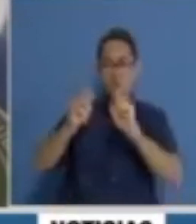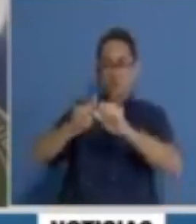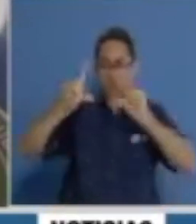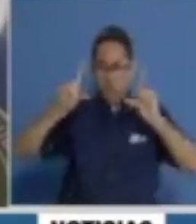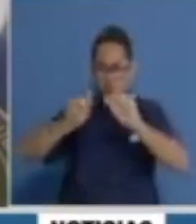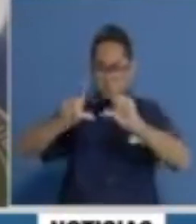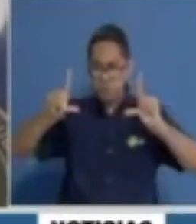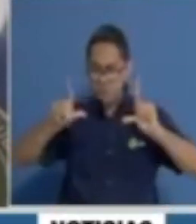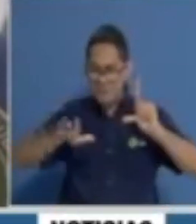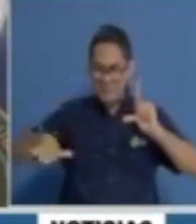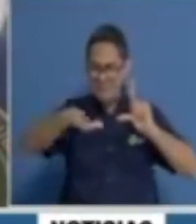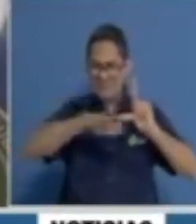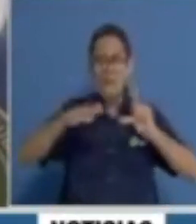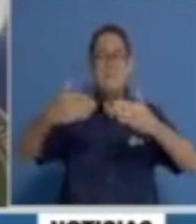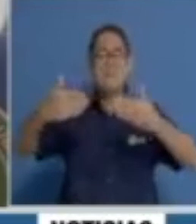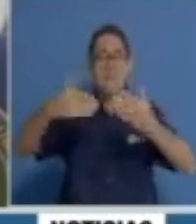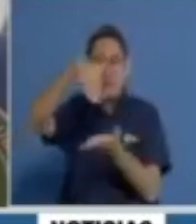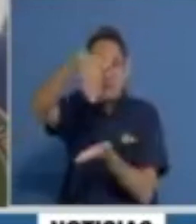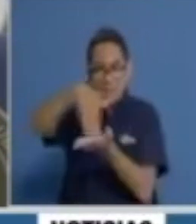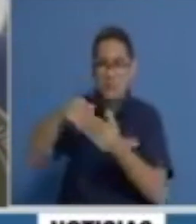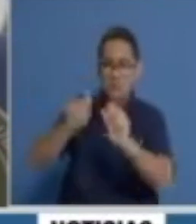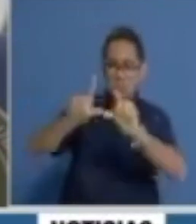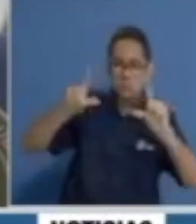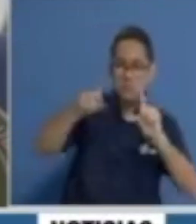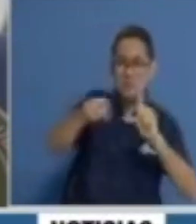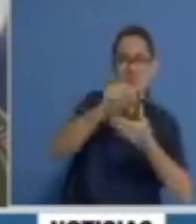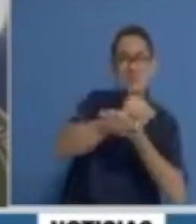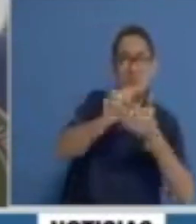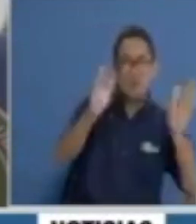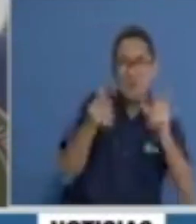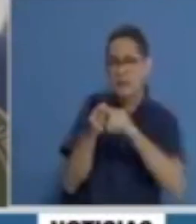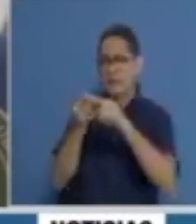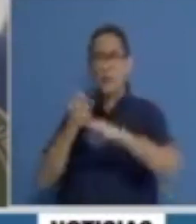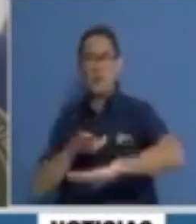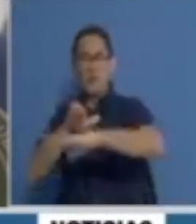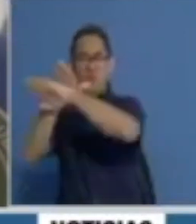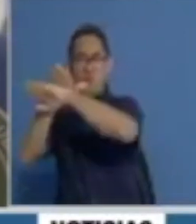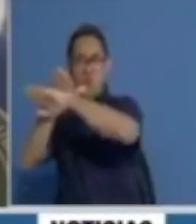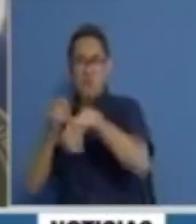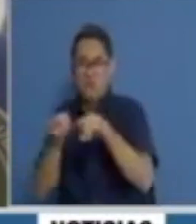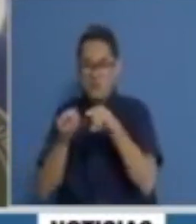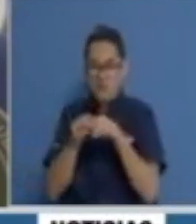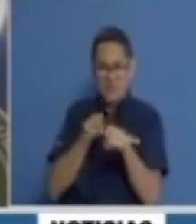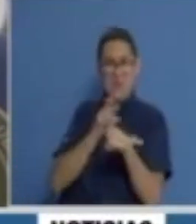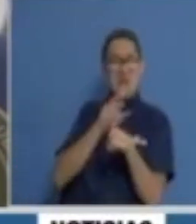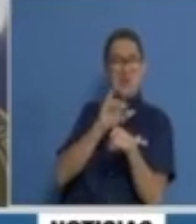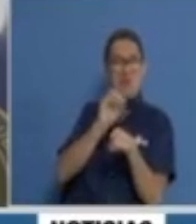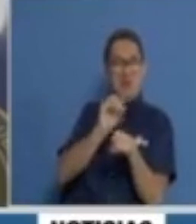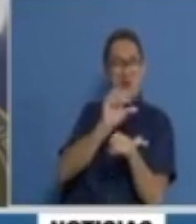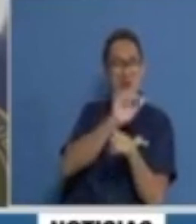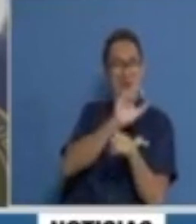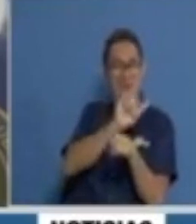San Miguelito, y ahí lo que tenemos es en el área de Tocumen, Río Abajo, que corresponden a algunos conglomerados que se han